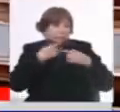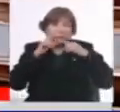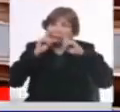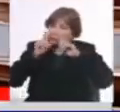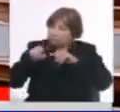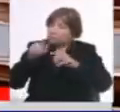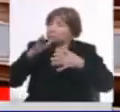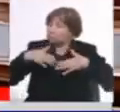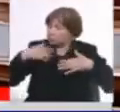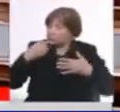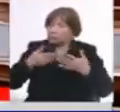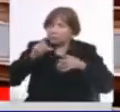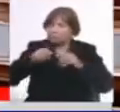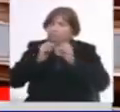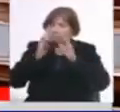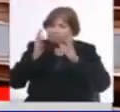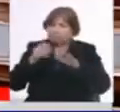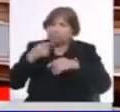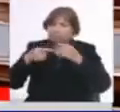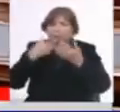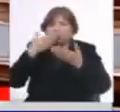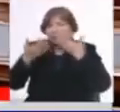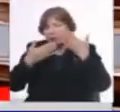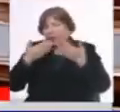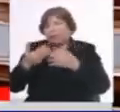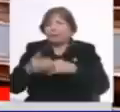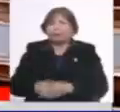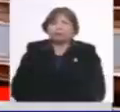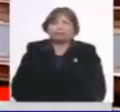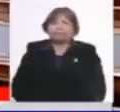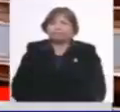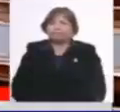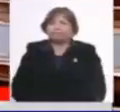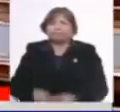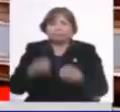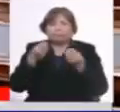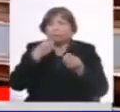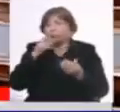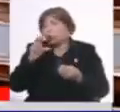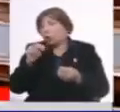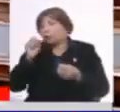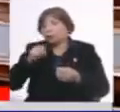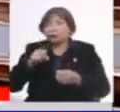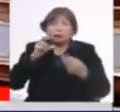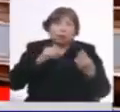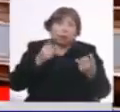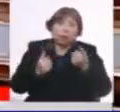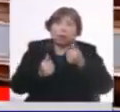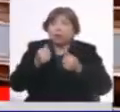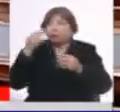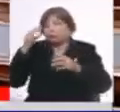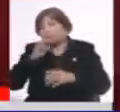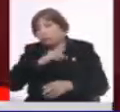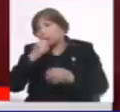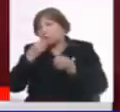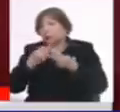y generalmente es así, varios días. Conversamos, ¿no? Porque sí, porque no, cuáles son los méritos,